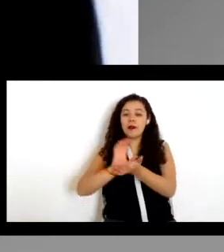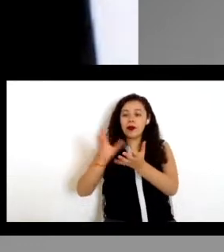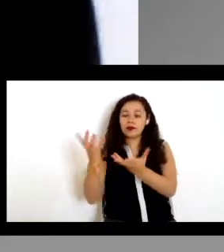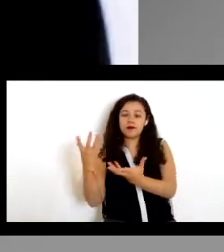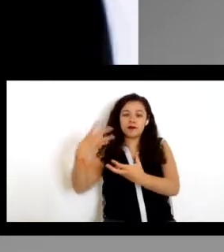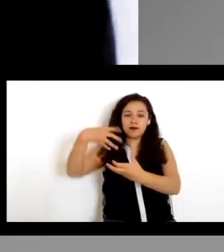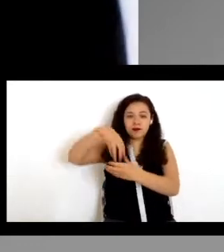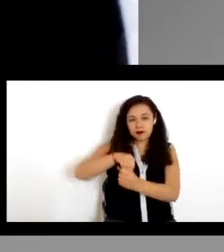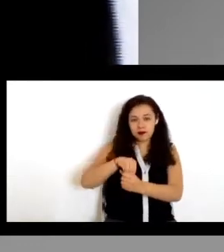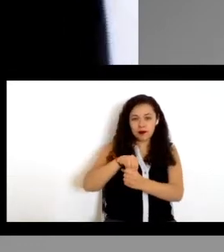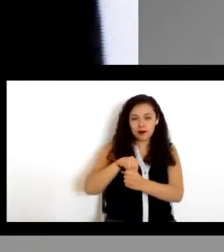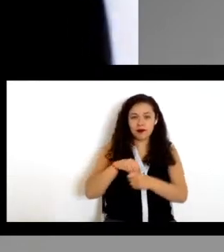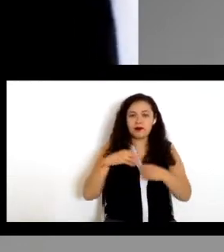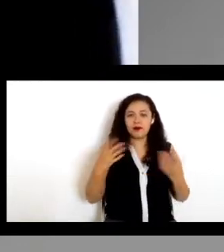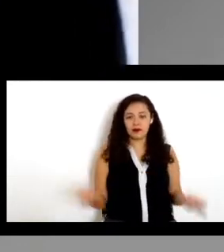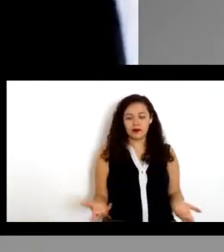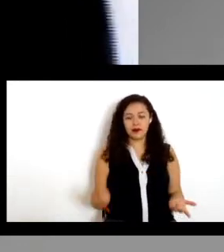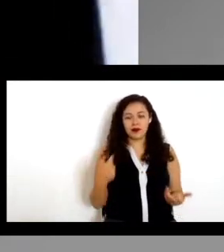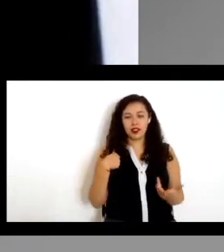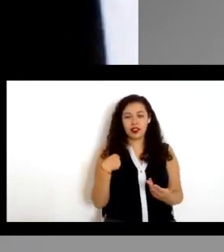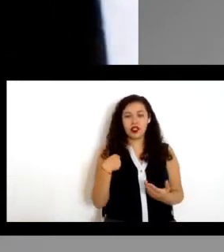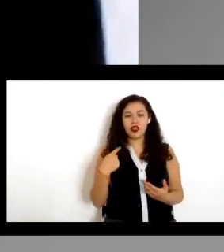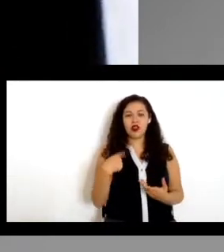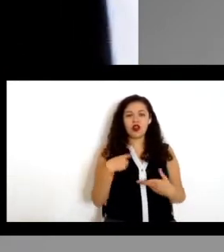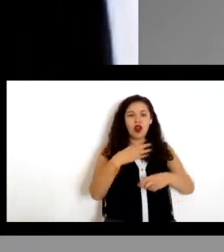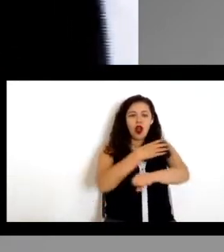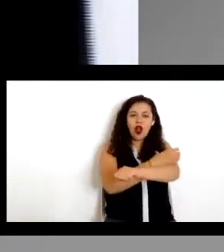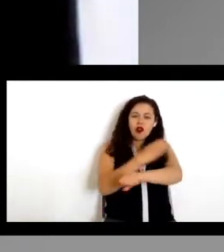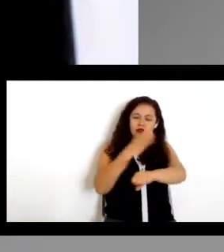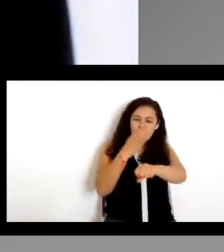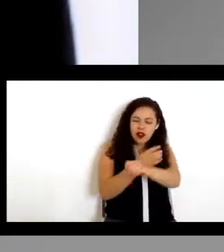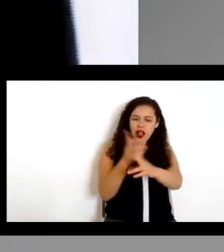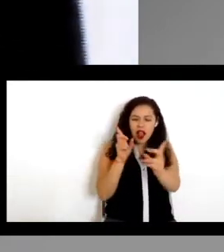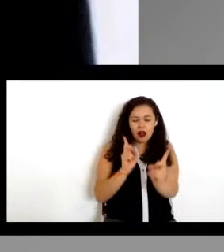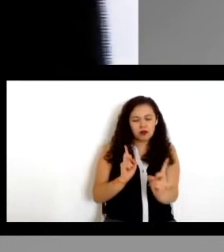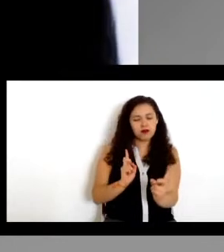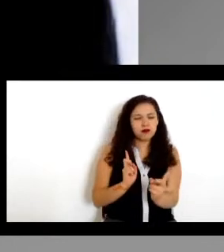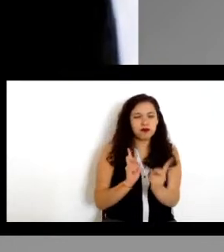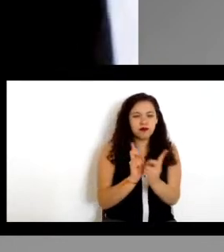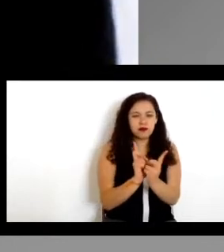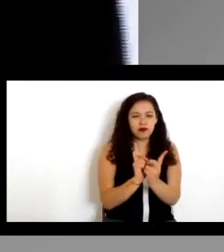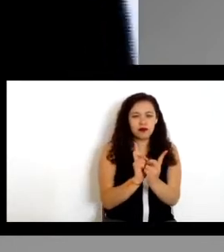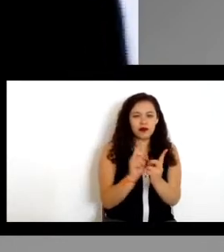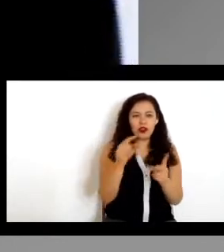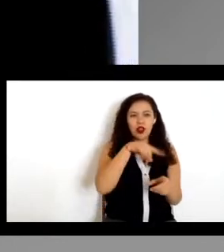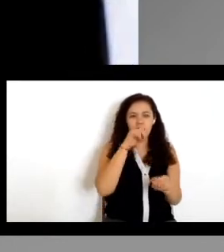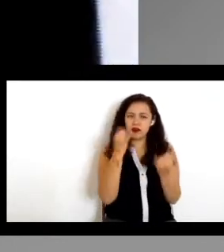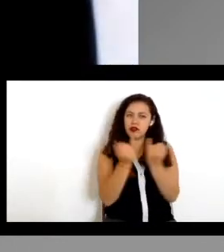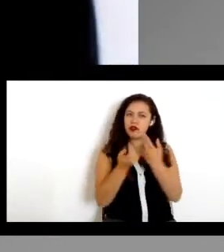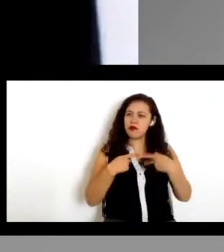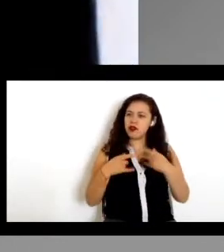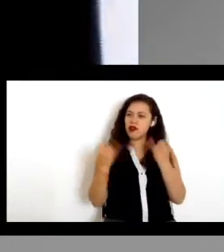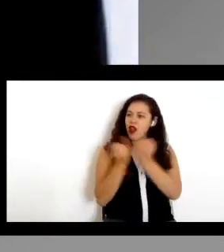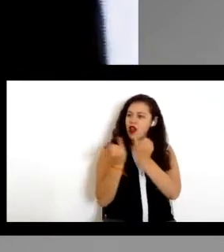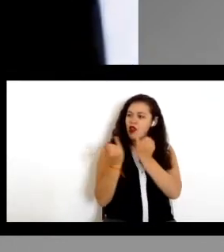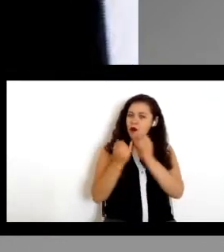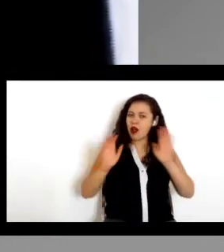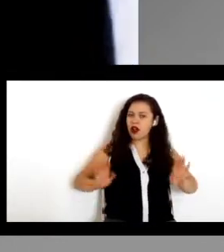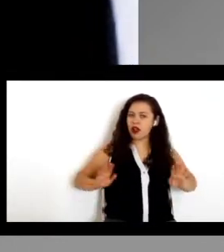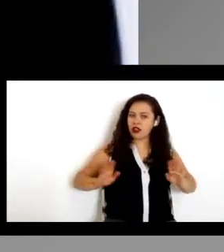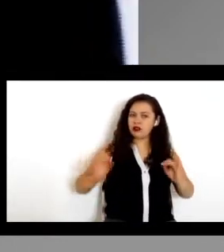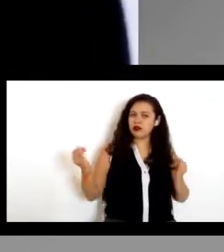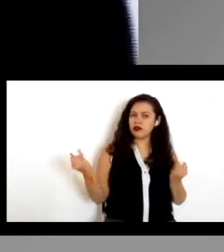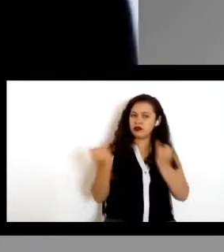ahí acercarme, tener este acompañamiento, este acercamiento con otros pares que a lo mejor no eran usuarios de